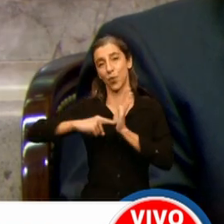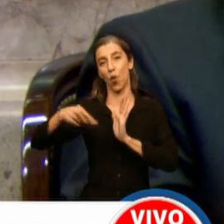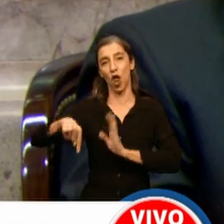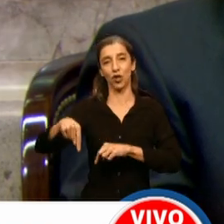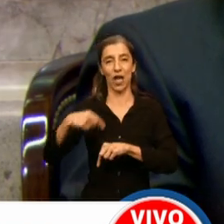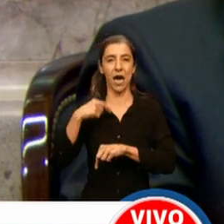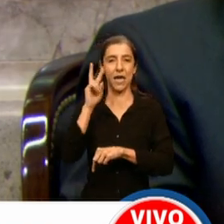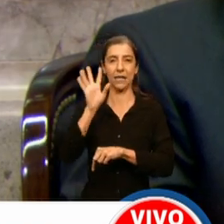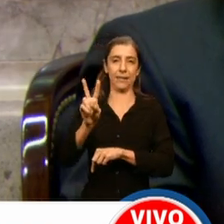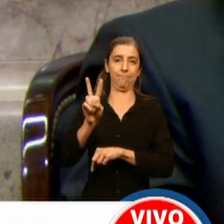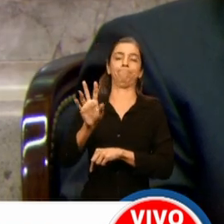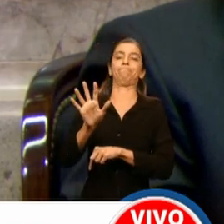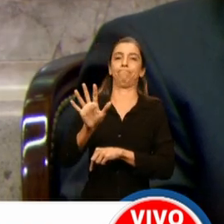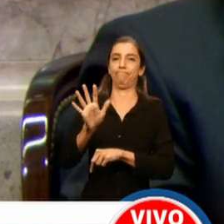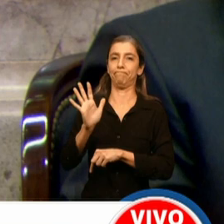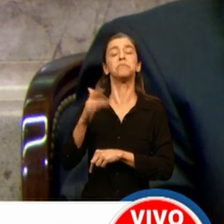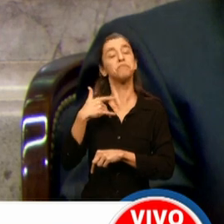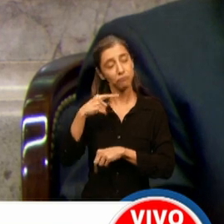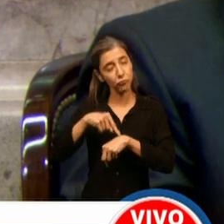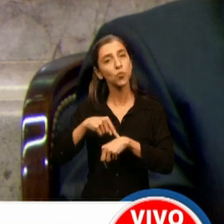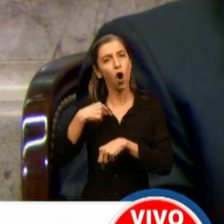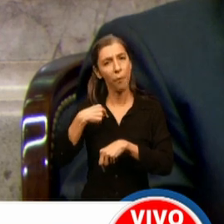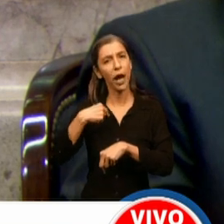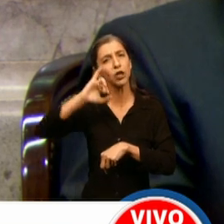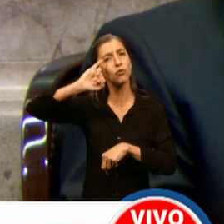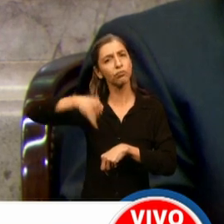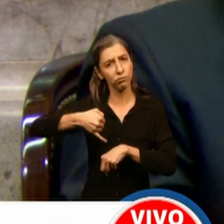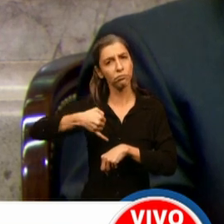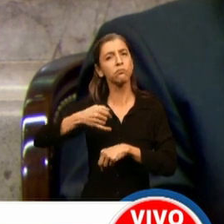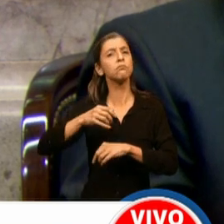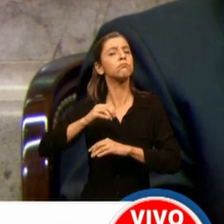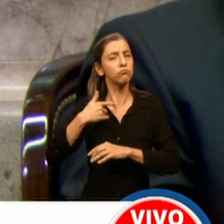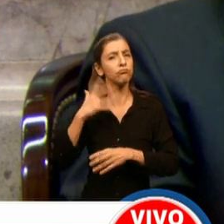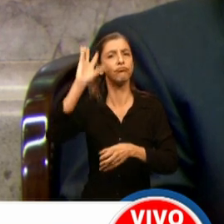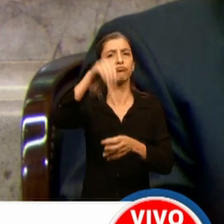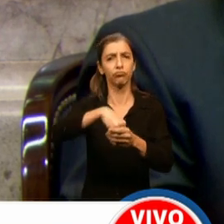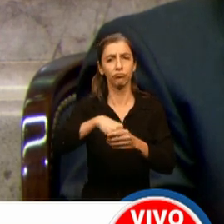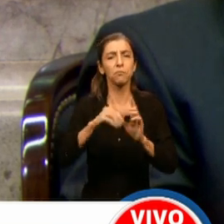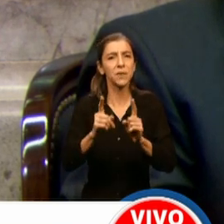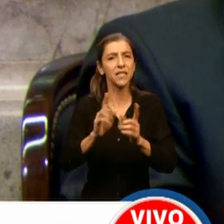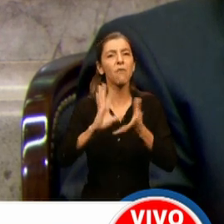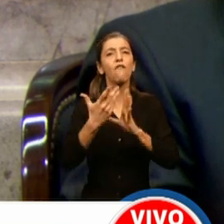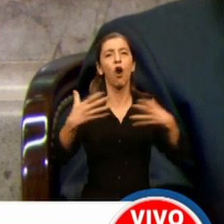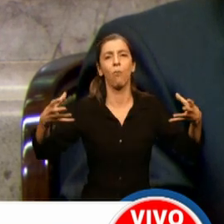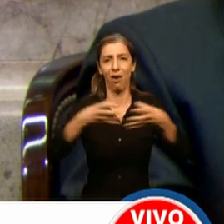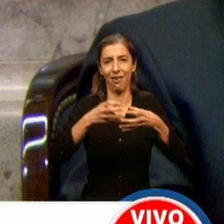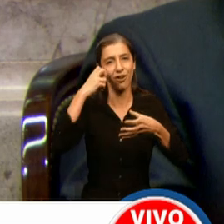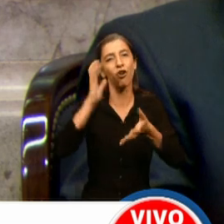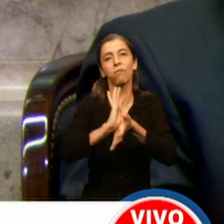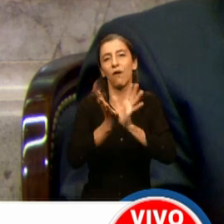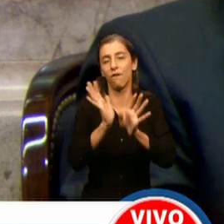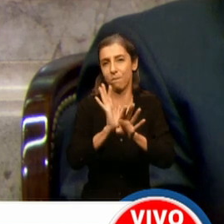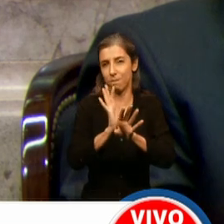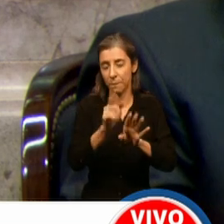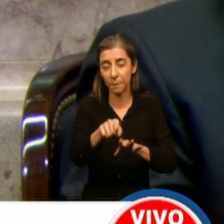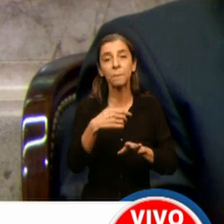aires- acompañó la conformación de este congreso y una carta alvarez thomas le decía que